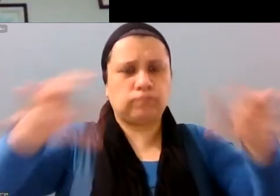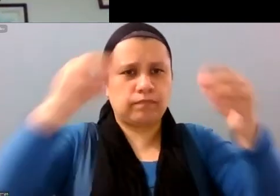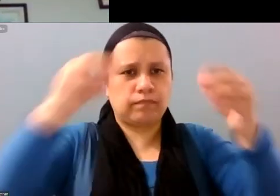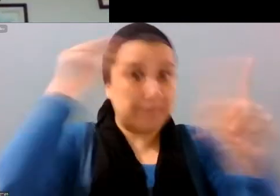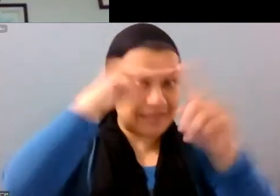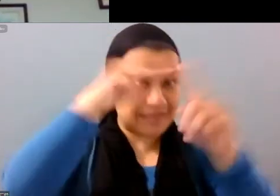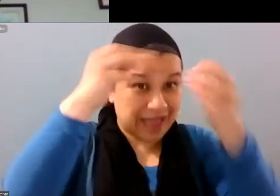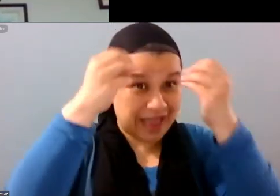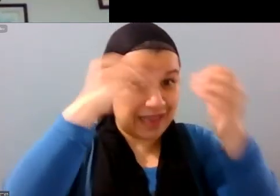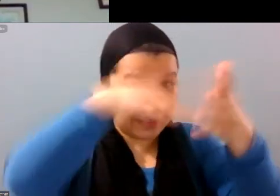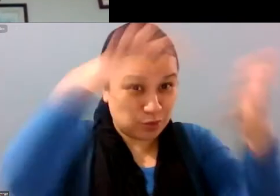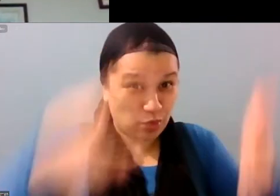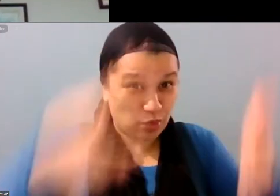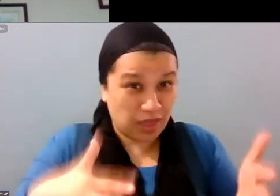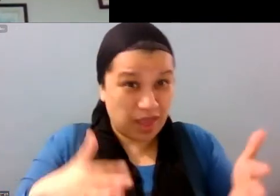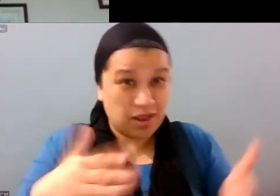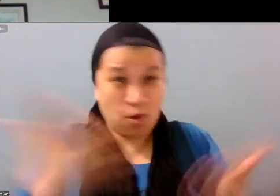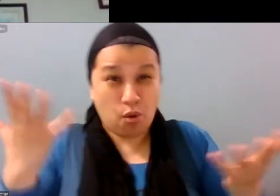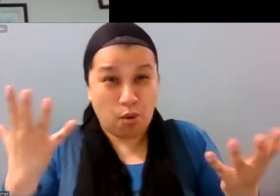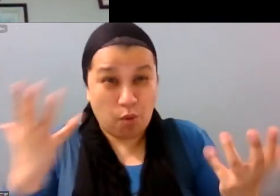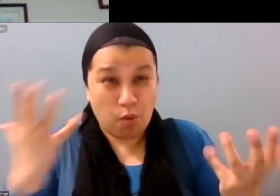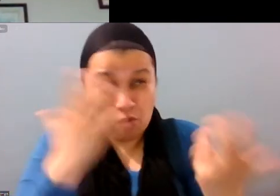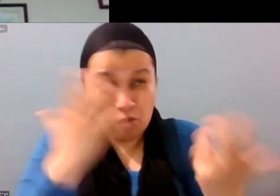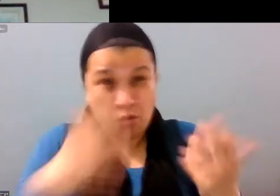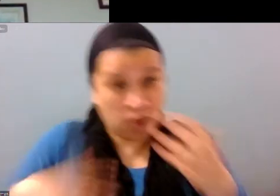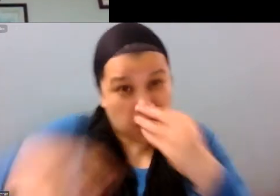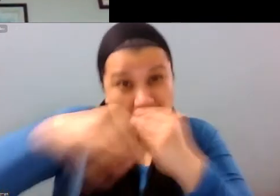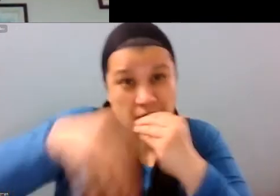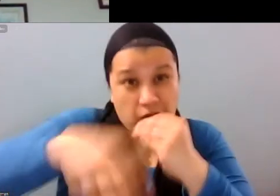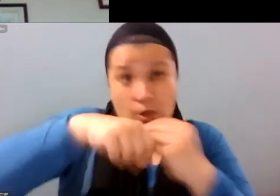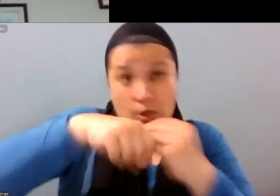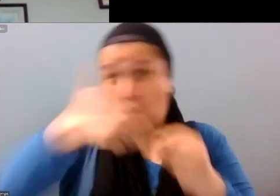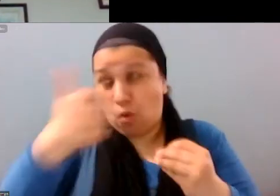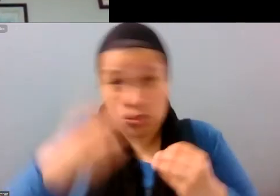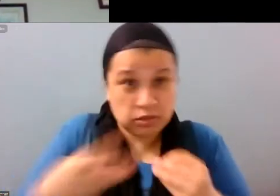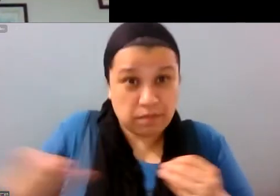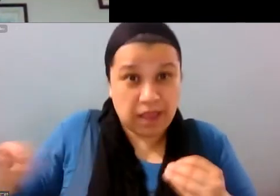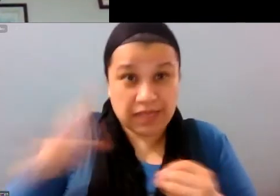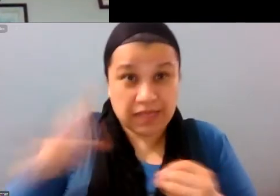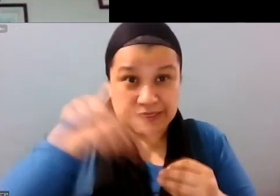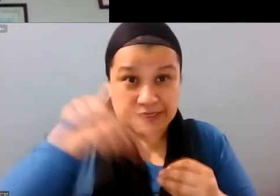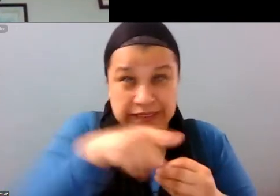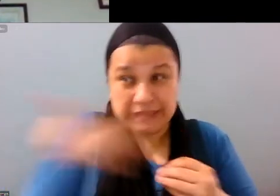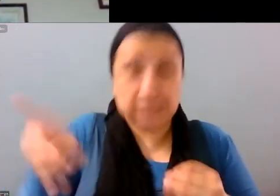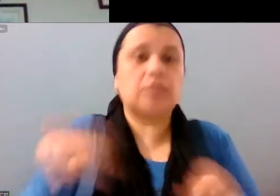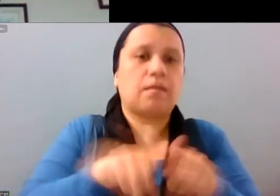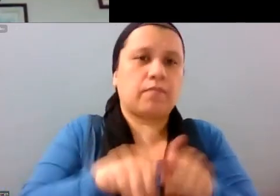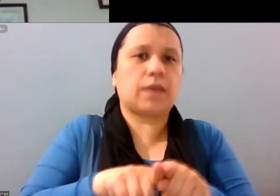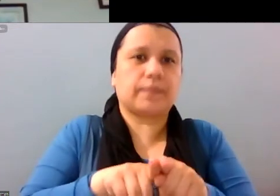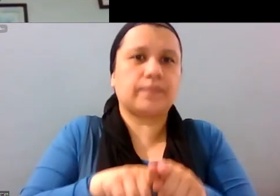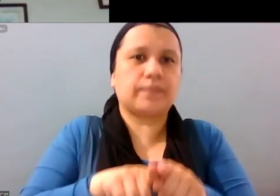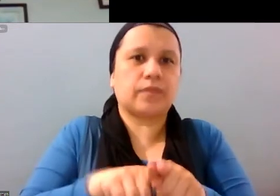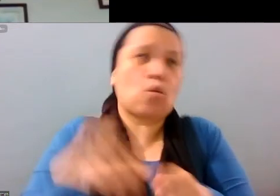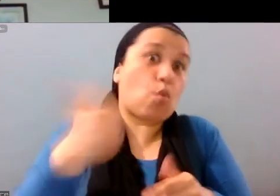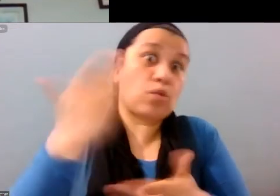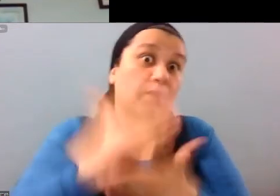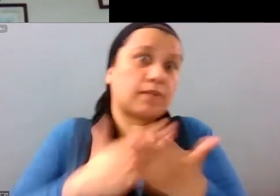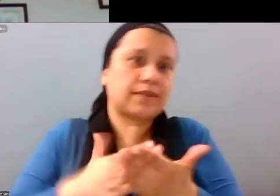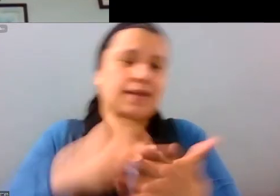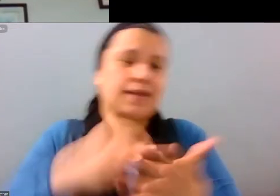para complementarlo con otros materiales adicionales que estén disponibles y luego la otra parte la de los estudiantes